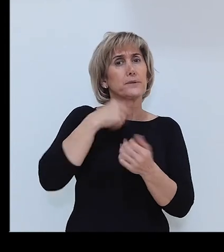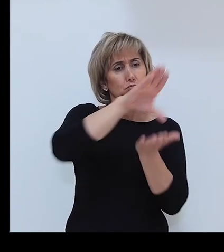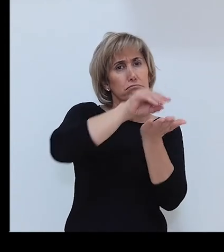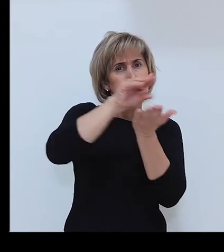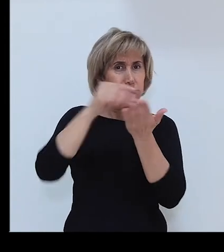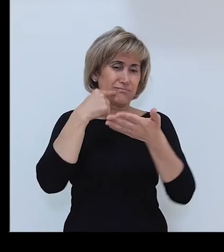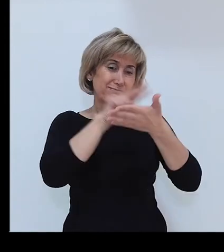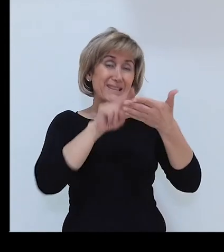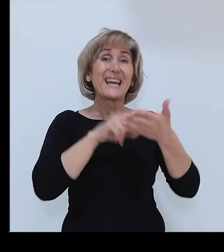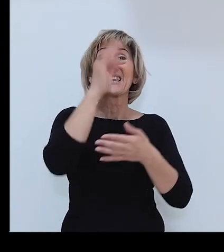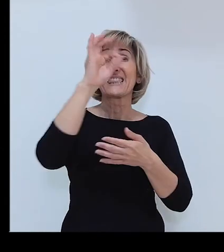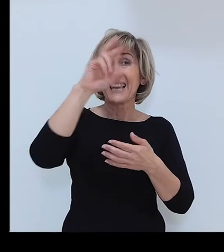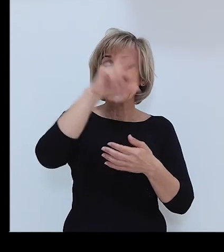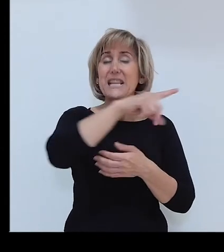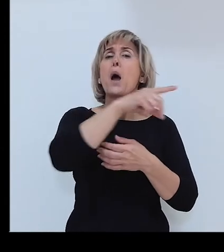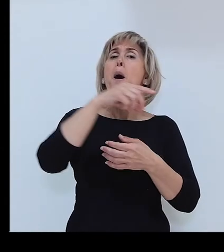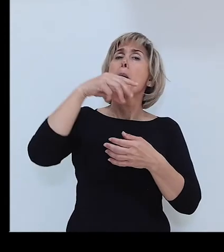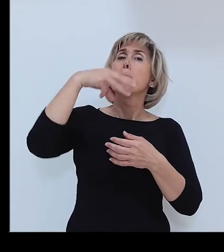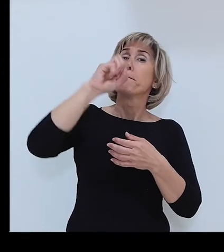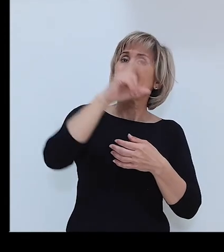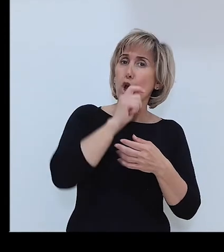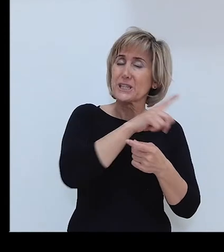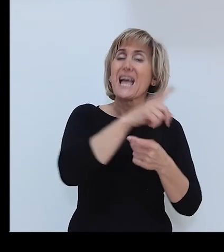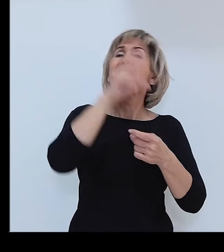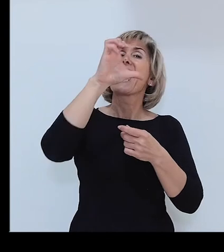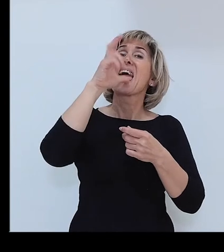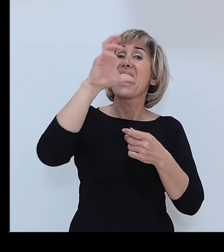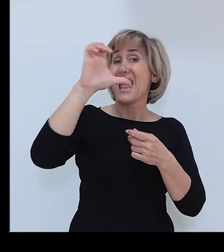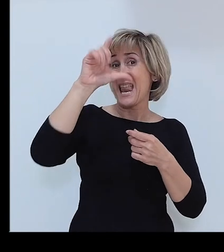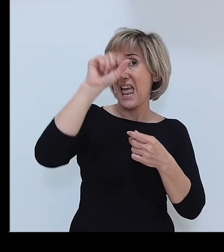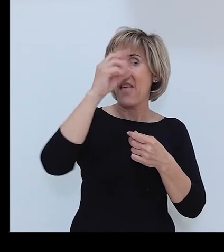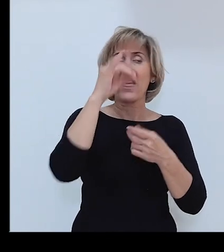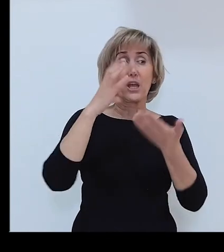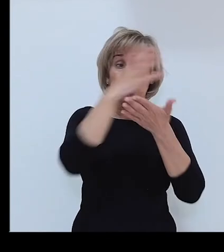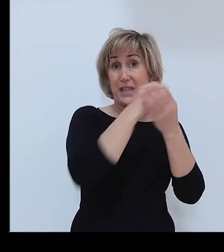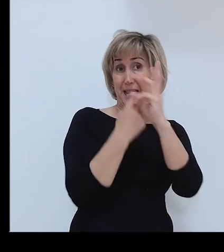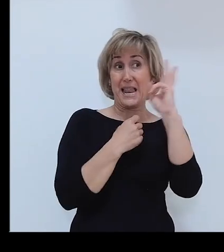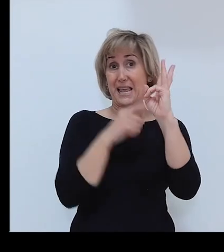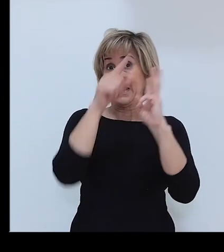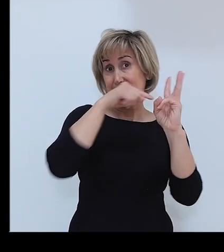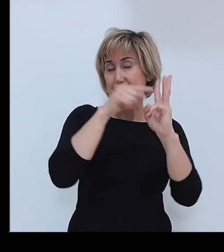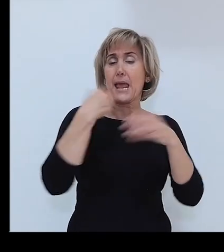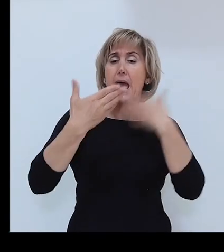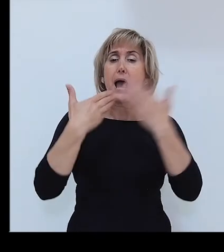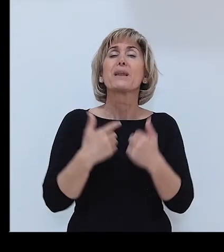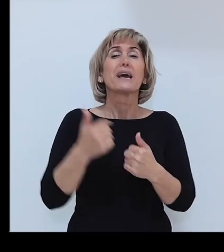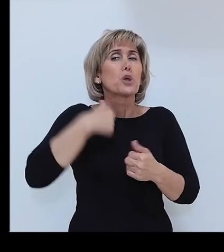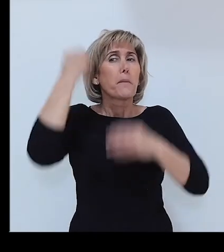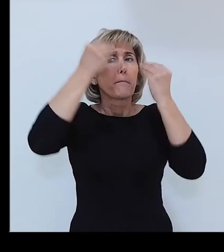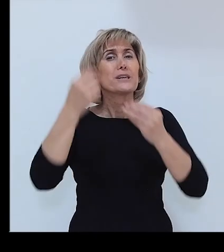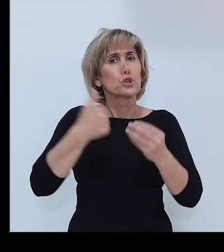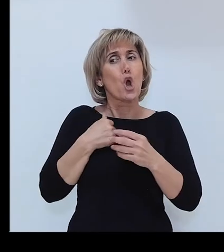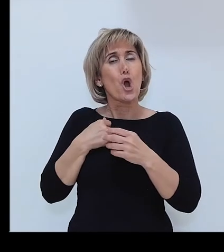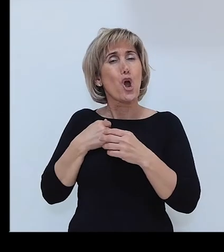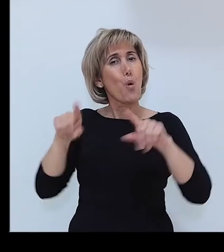que ha comentado tanto Teresa como María José como Eladia, yo creo que es fundamental, aparte de todo lo que habéis dicho, que a mí me